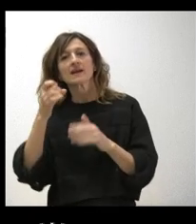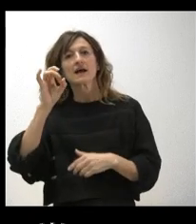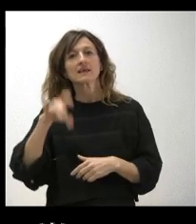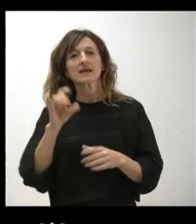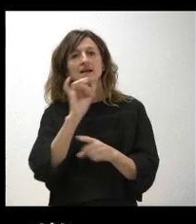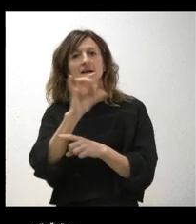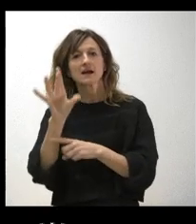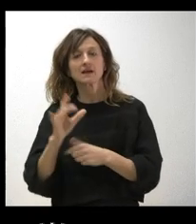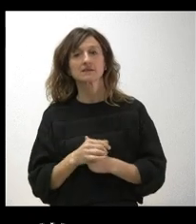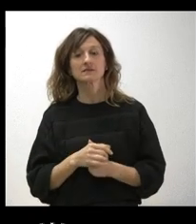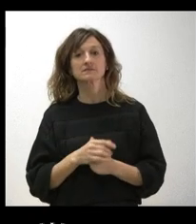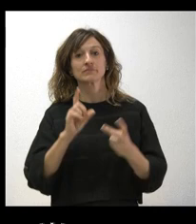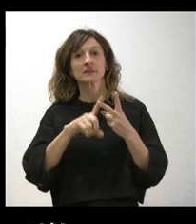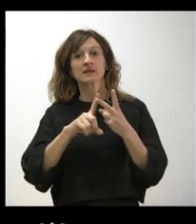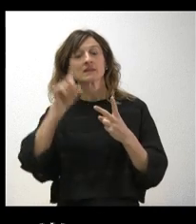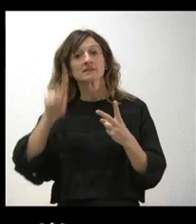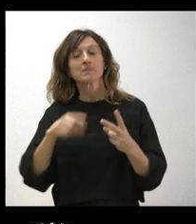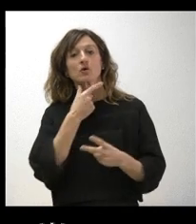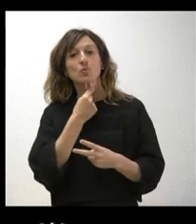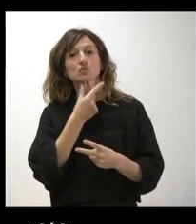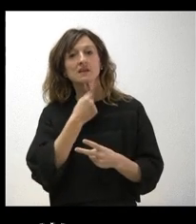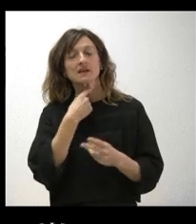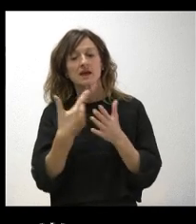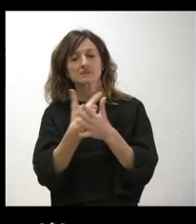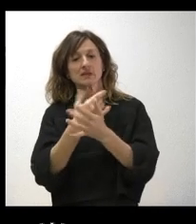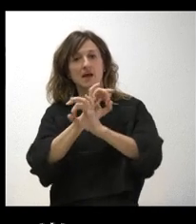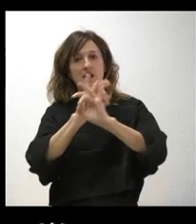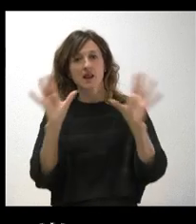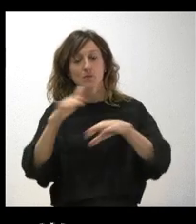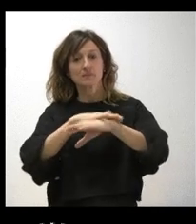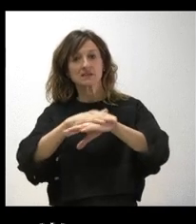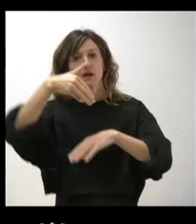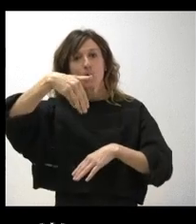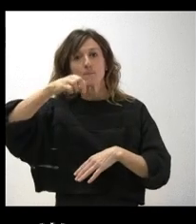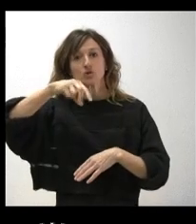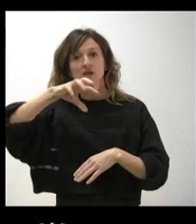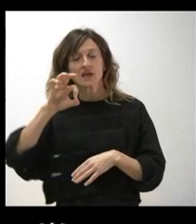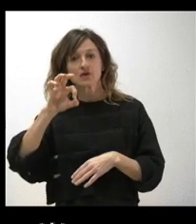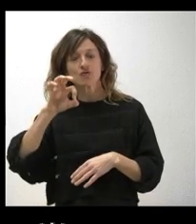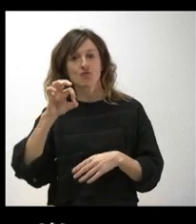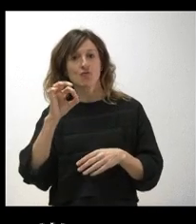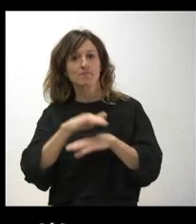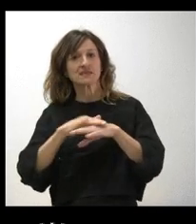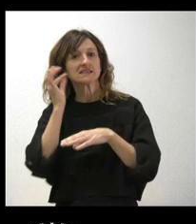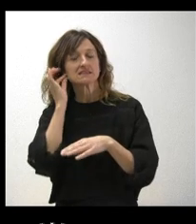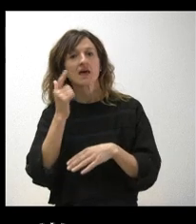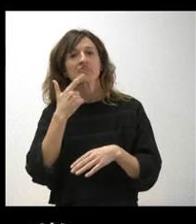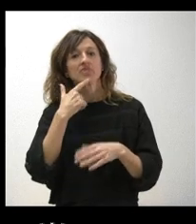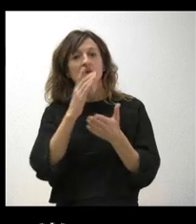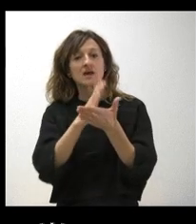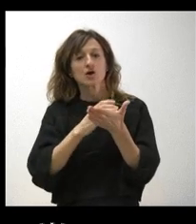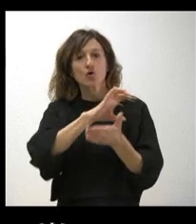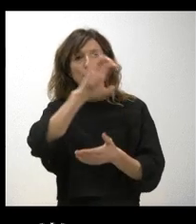cartas y luego me gustaría que que nos aclarara porque la ministra Montero esta mañana en una entrevista ha dicho que Hay comunidades